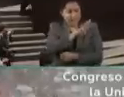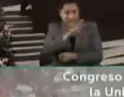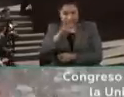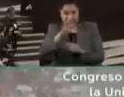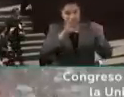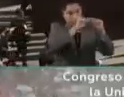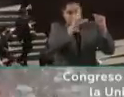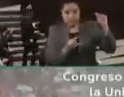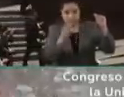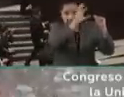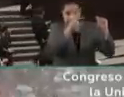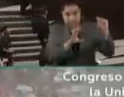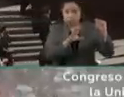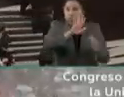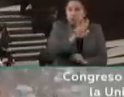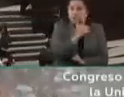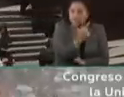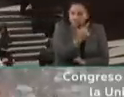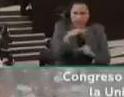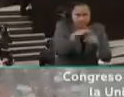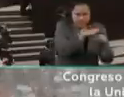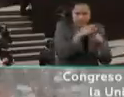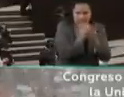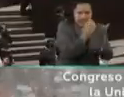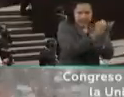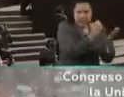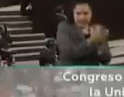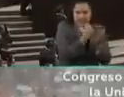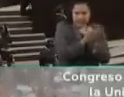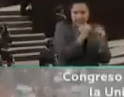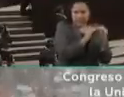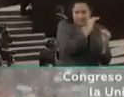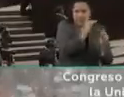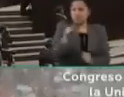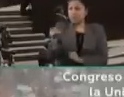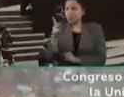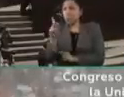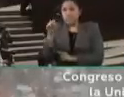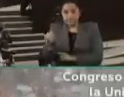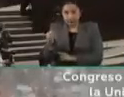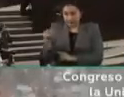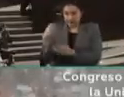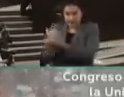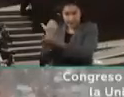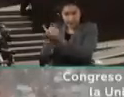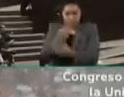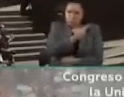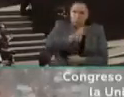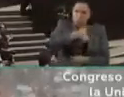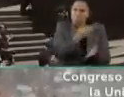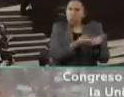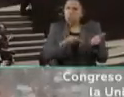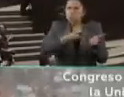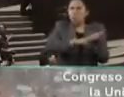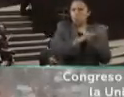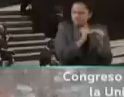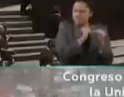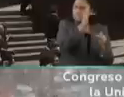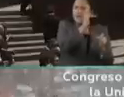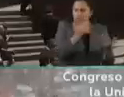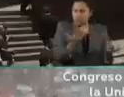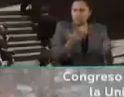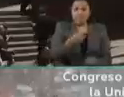distritos electorales federales. Casi el doble de los que ganó Acción Nacional. 5 millones de mexicanas y